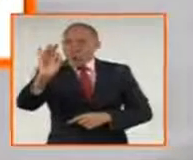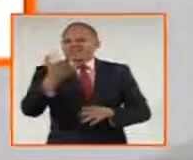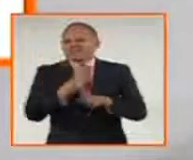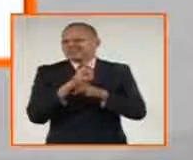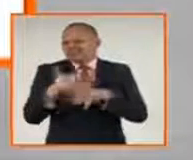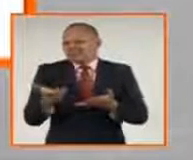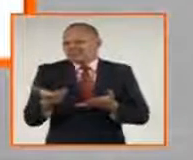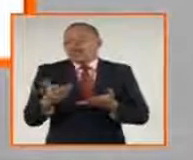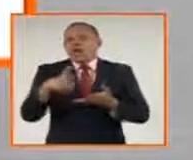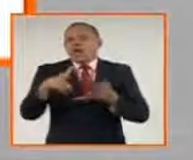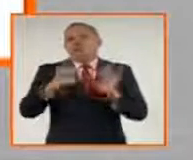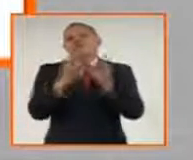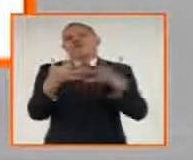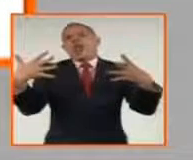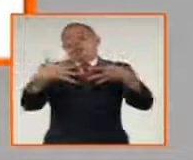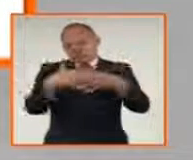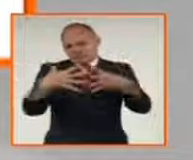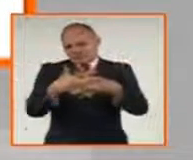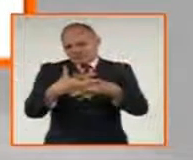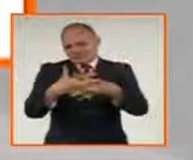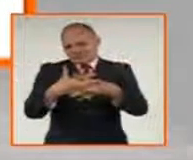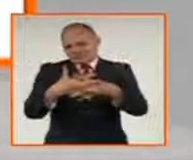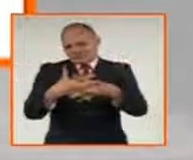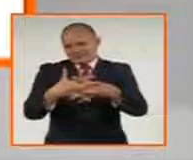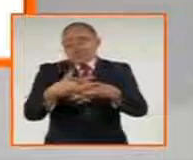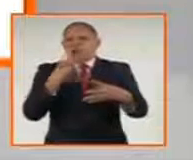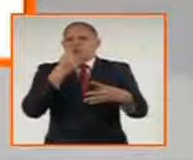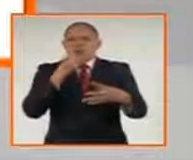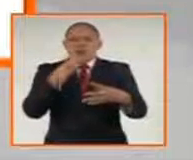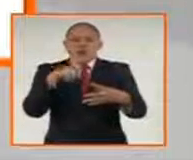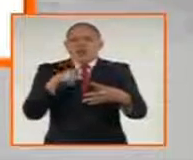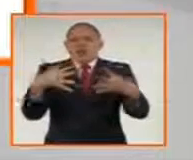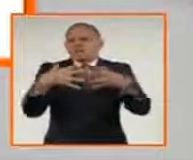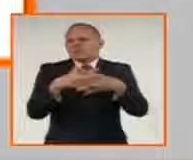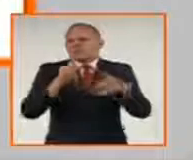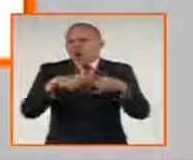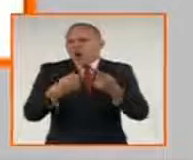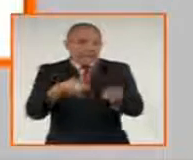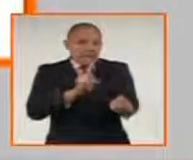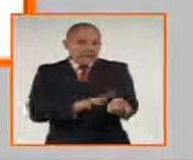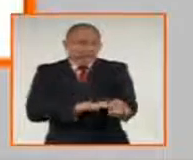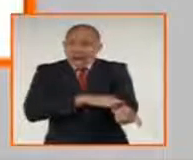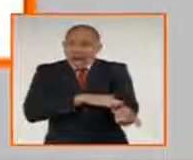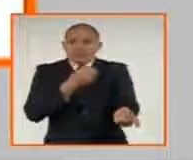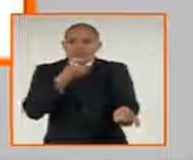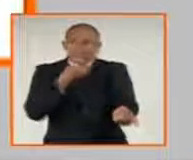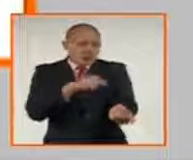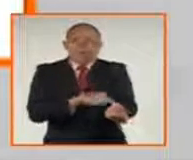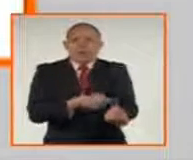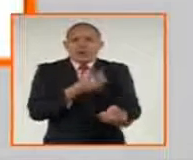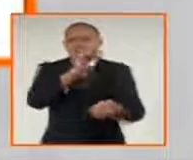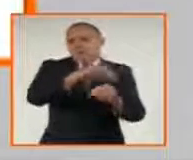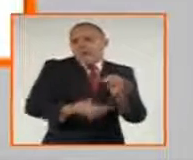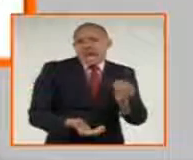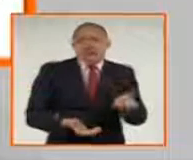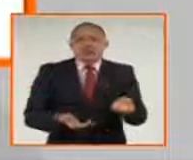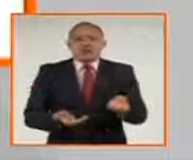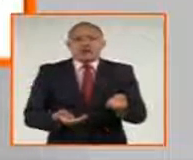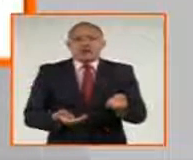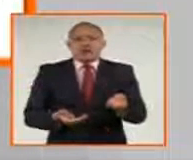todos, la obligación legal de alimentos, pero que pueden ser concediendo derechos, imponiendo deberes